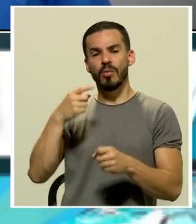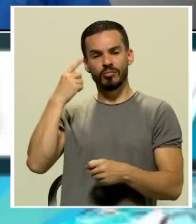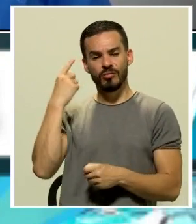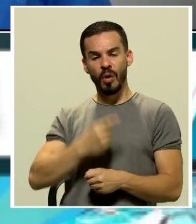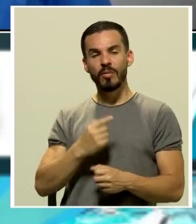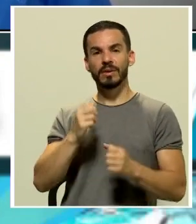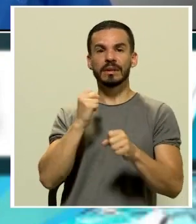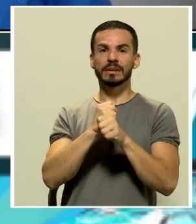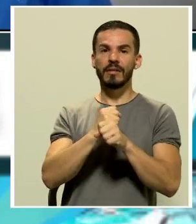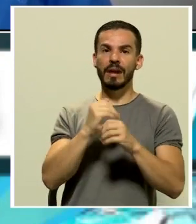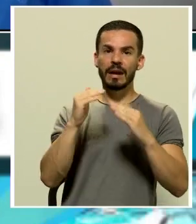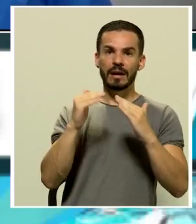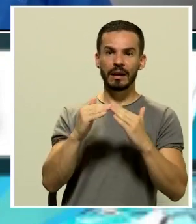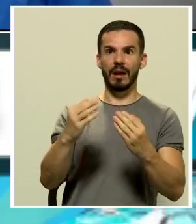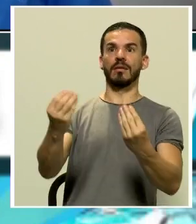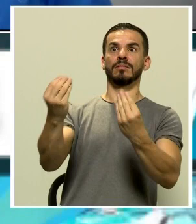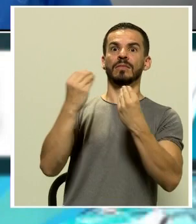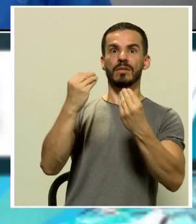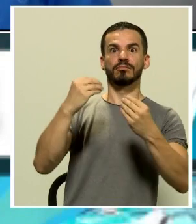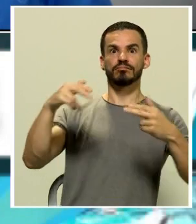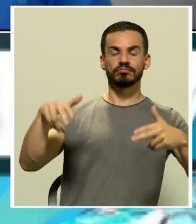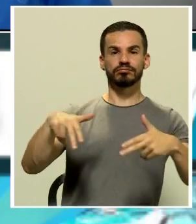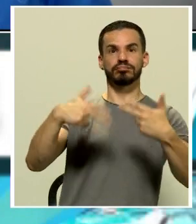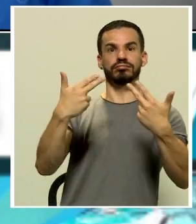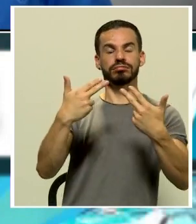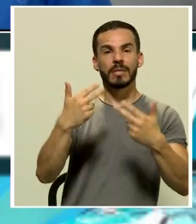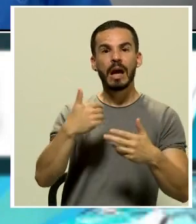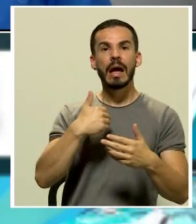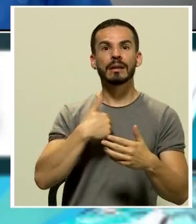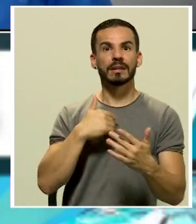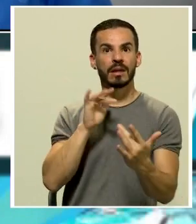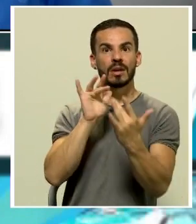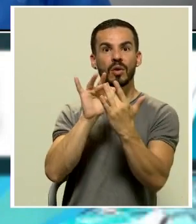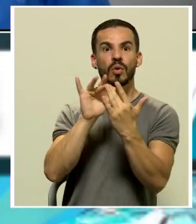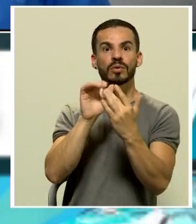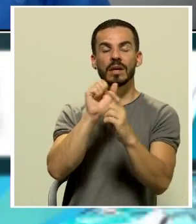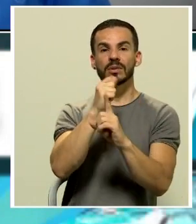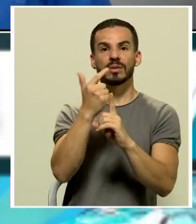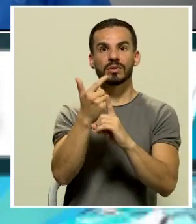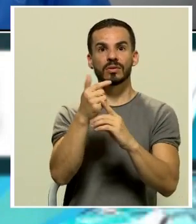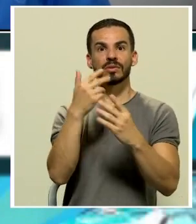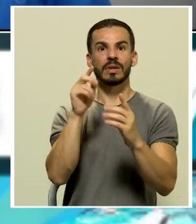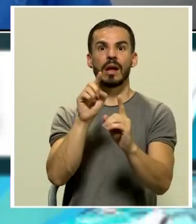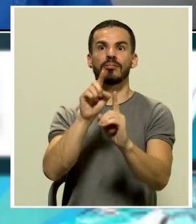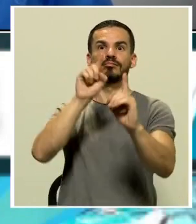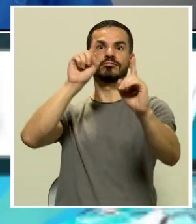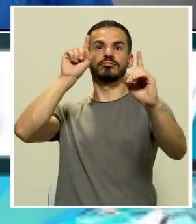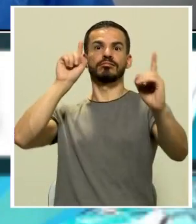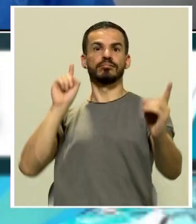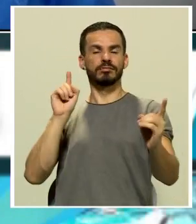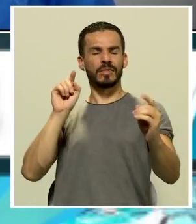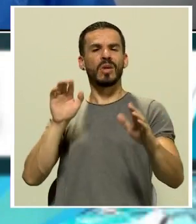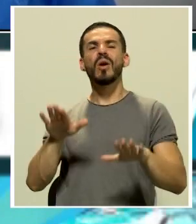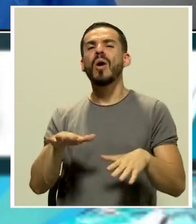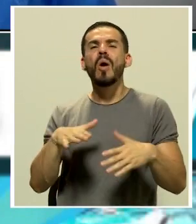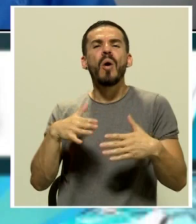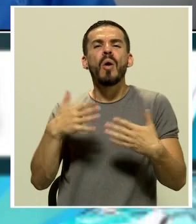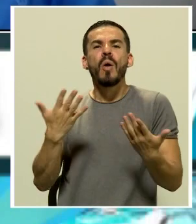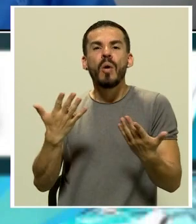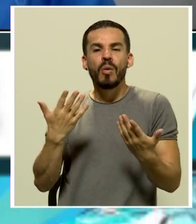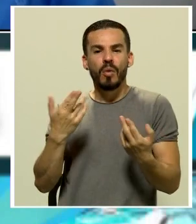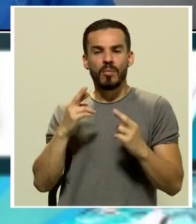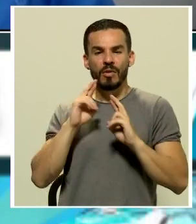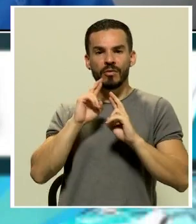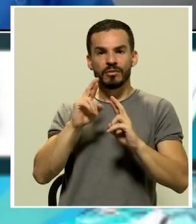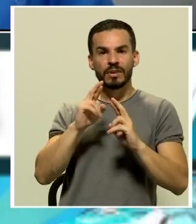teletrabajar y a educarnos virtualmente, a tener contacto social remoto. ¿Cómo respondió la